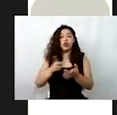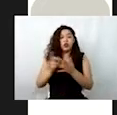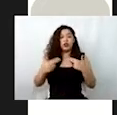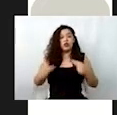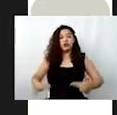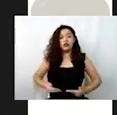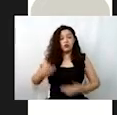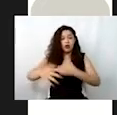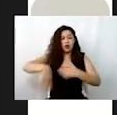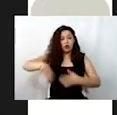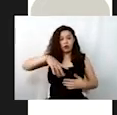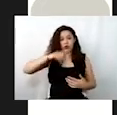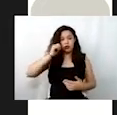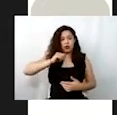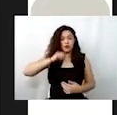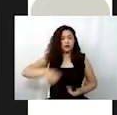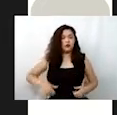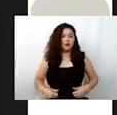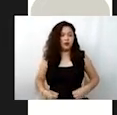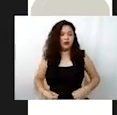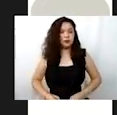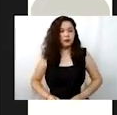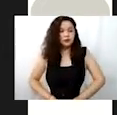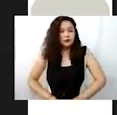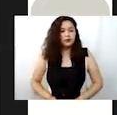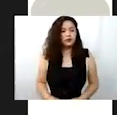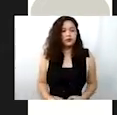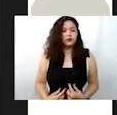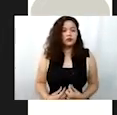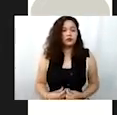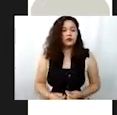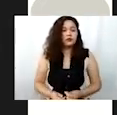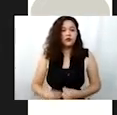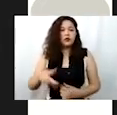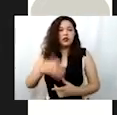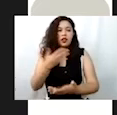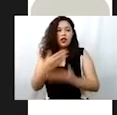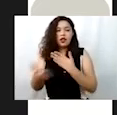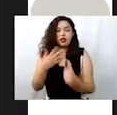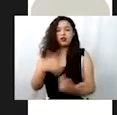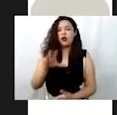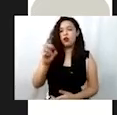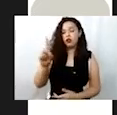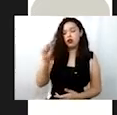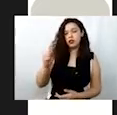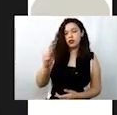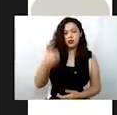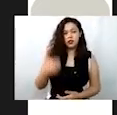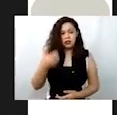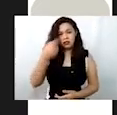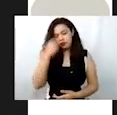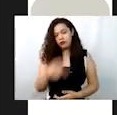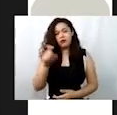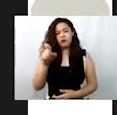en todo momento. Esto es de Acciona y, por ejemplo, para el ODS 6 buscamos tecnologías de agua y